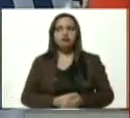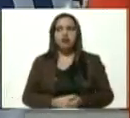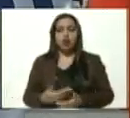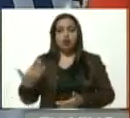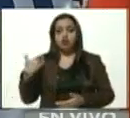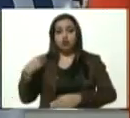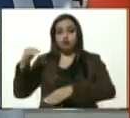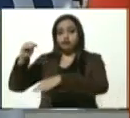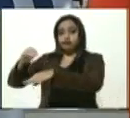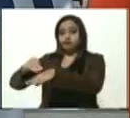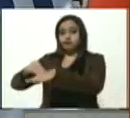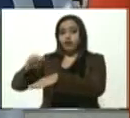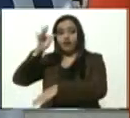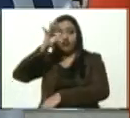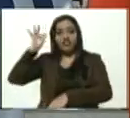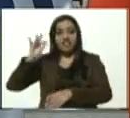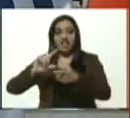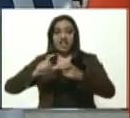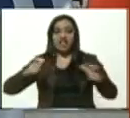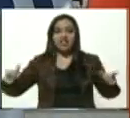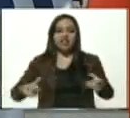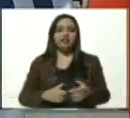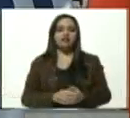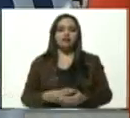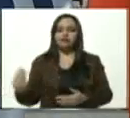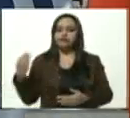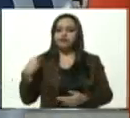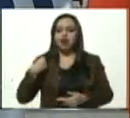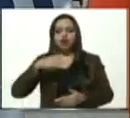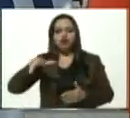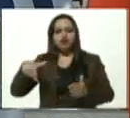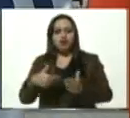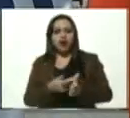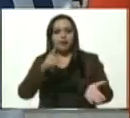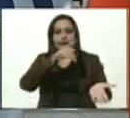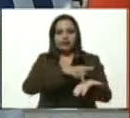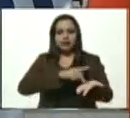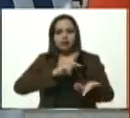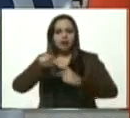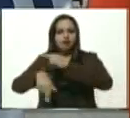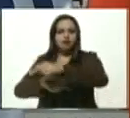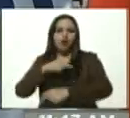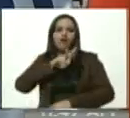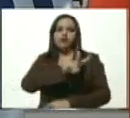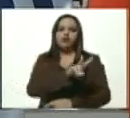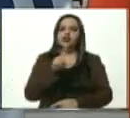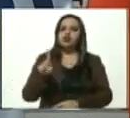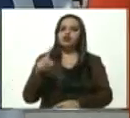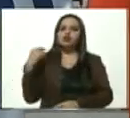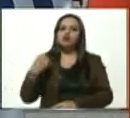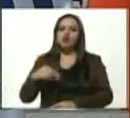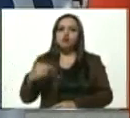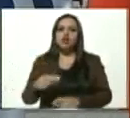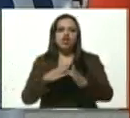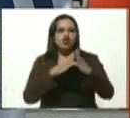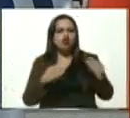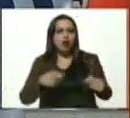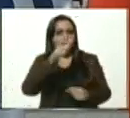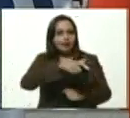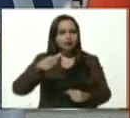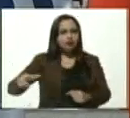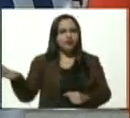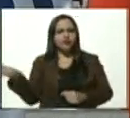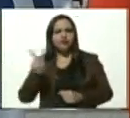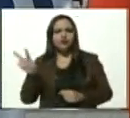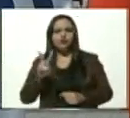como Fiscal General de la República a todos a participar este próximo 21 de noviembre, a todos y a todas los